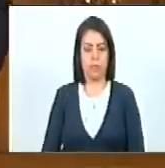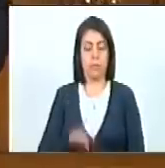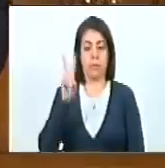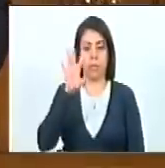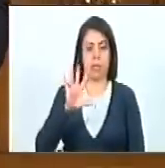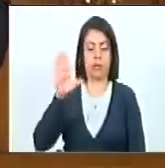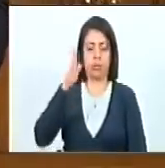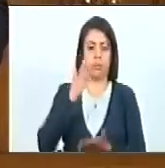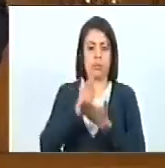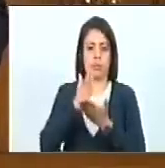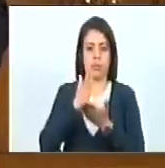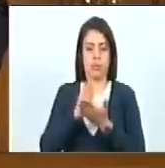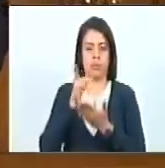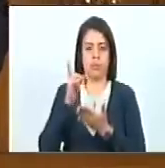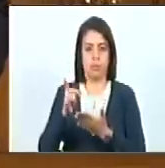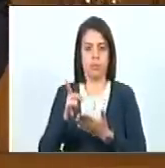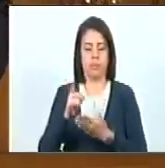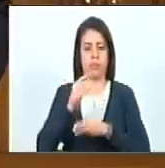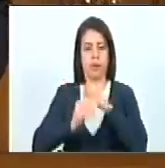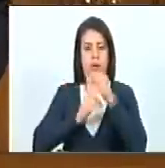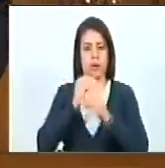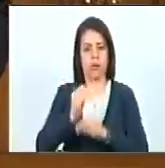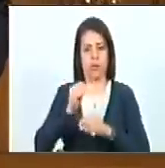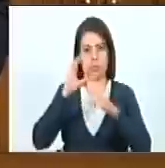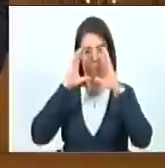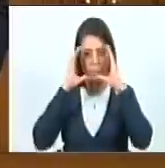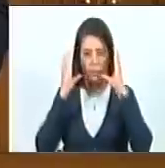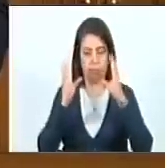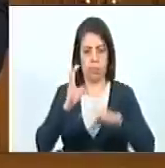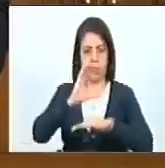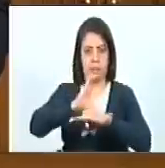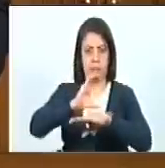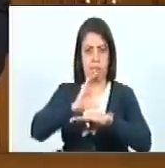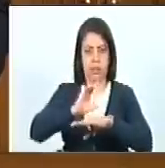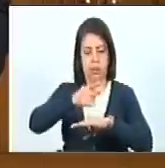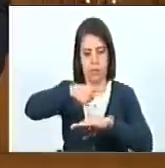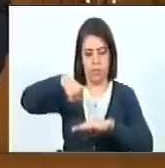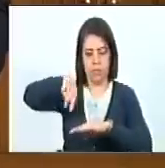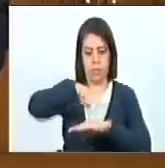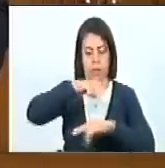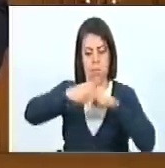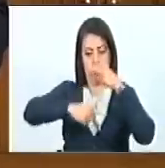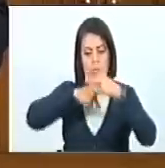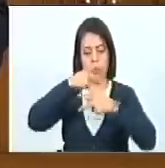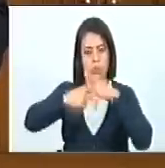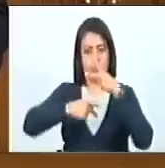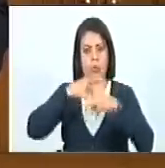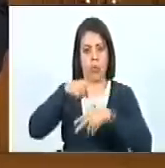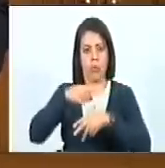Venezuela siempre ha colocado en el centro de la política